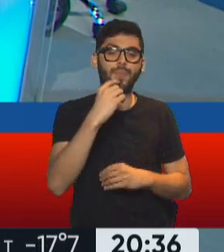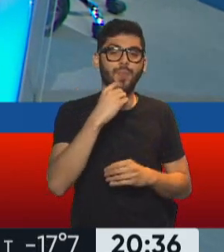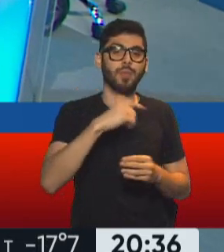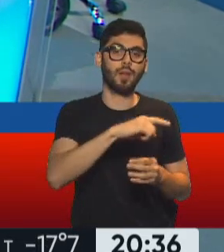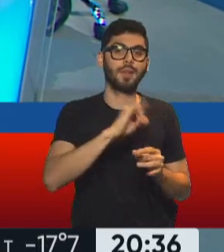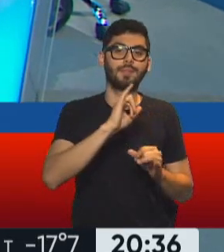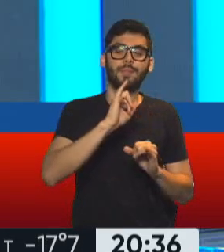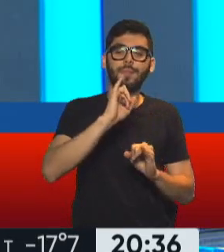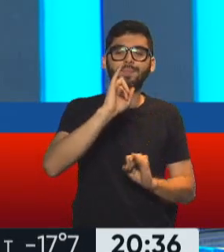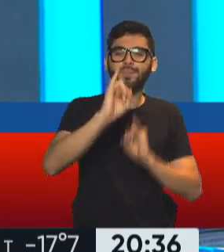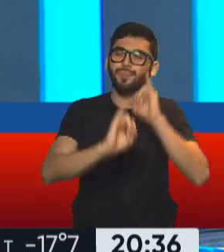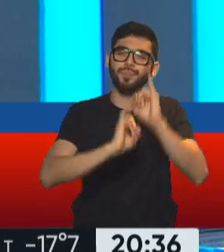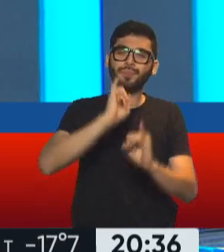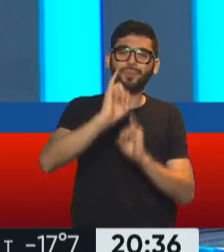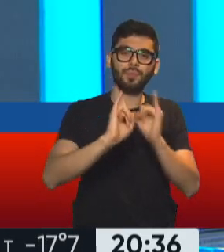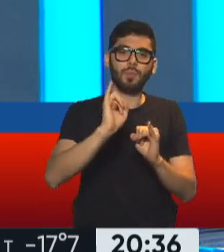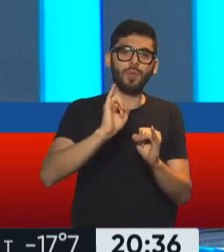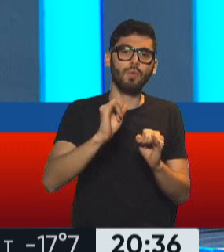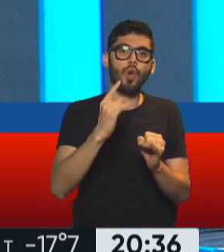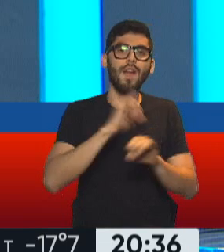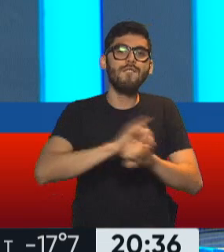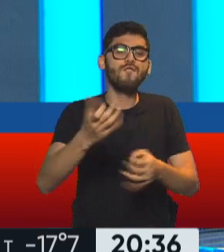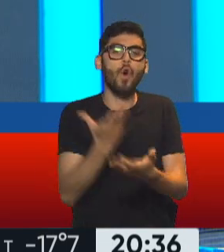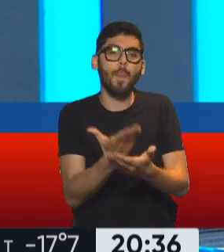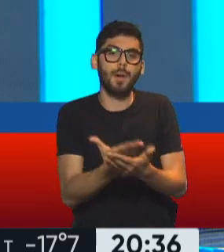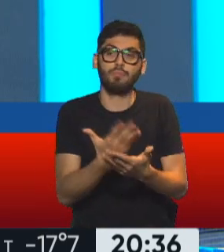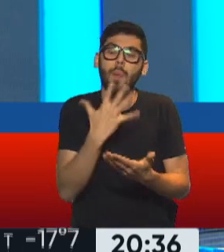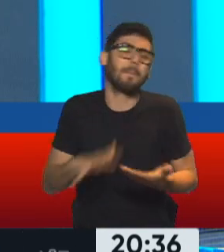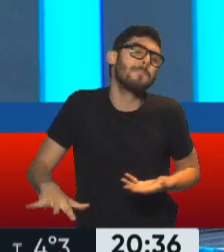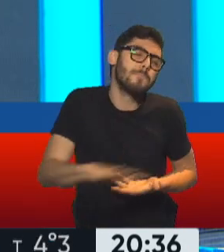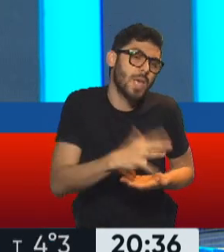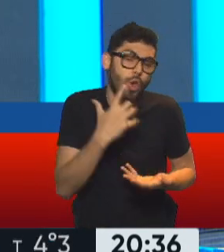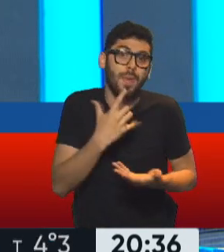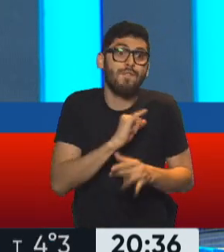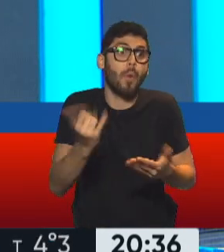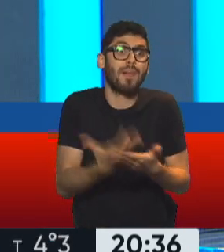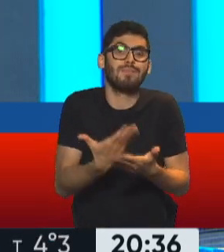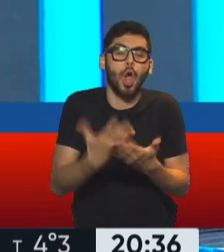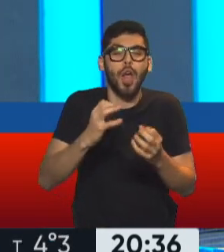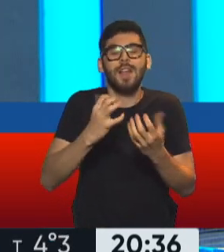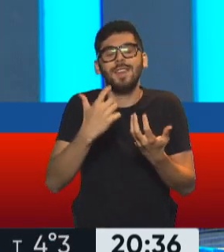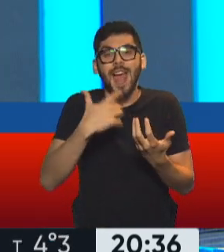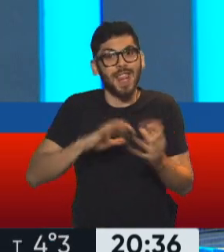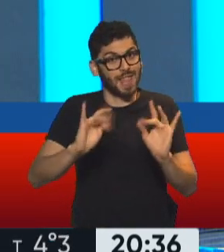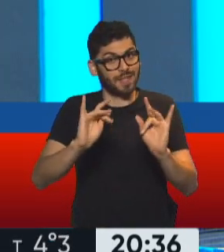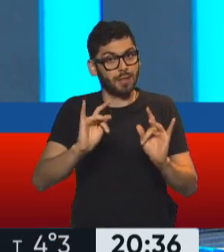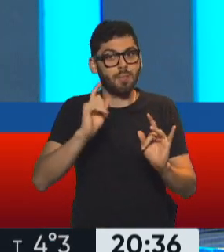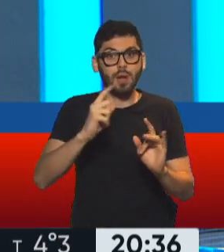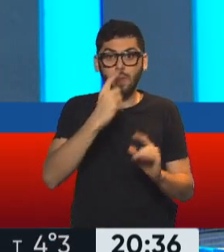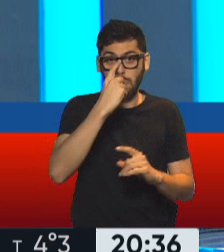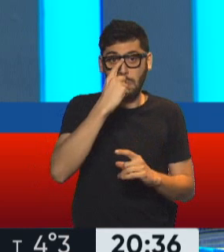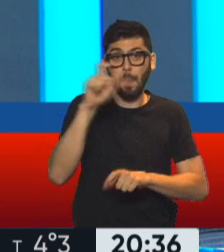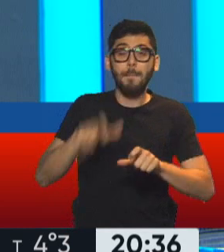que uno no tiene acceso a esos datos, digo, uno en el común de la gente, que es difícil de entender. Primero, en qué afectaría la vida cotidiana